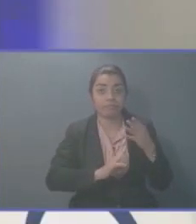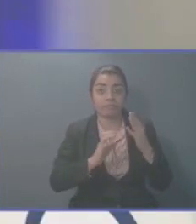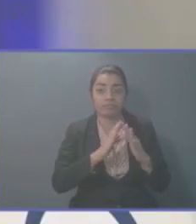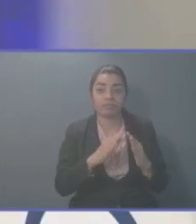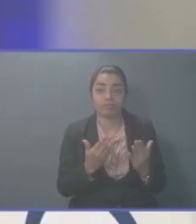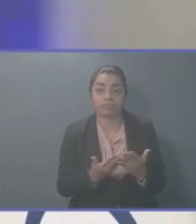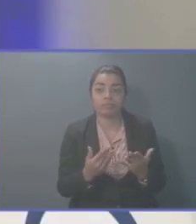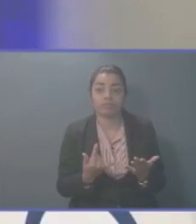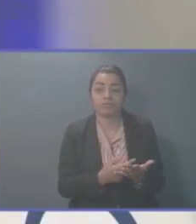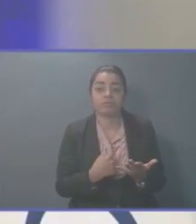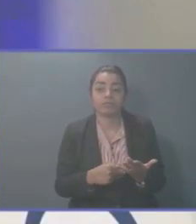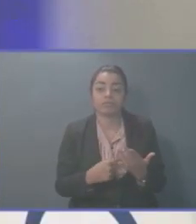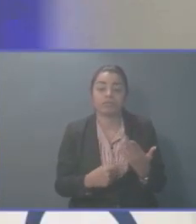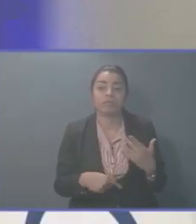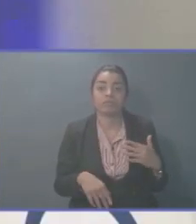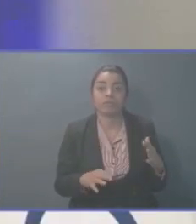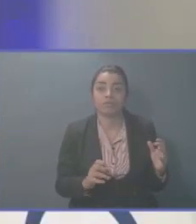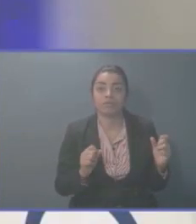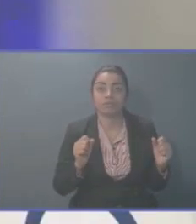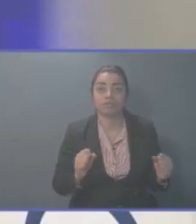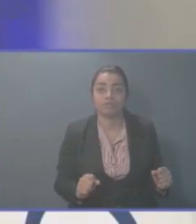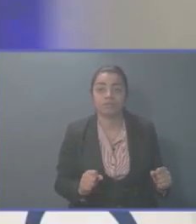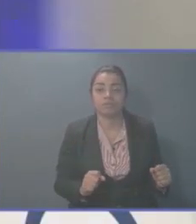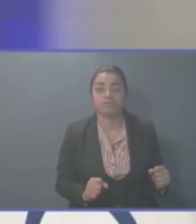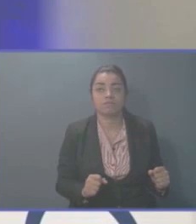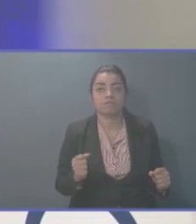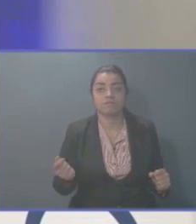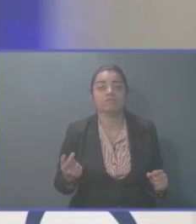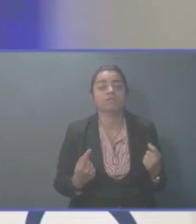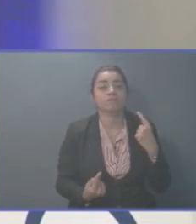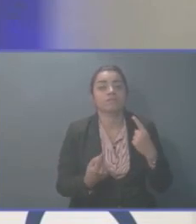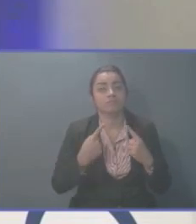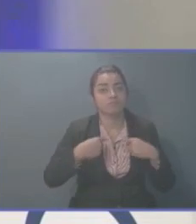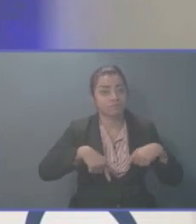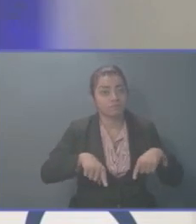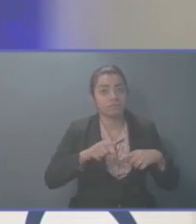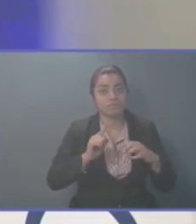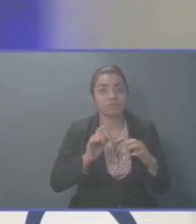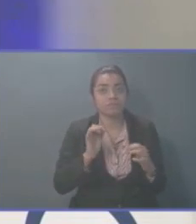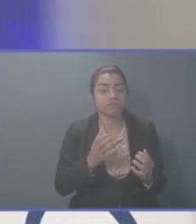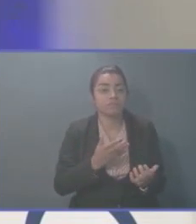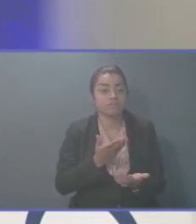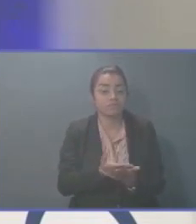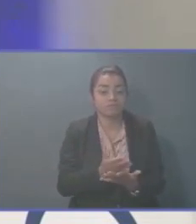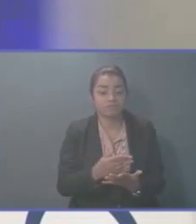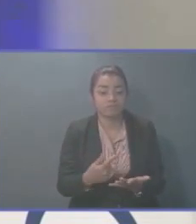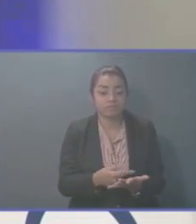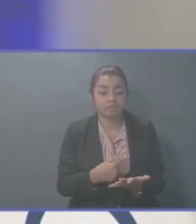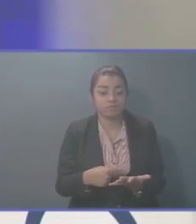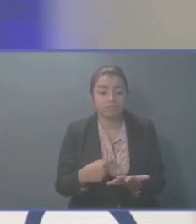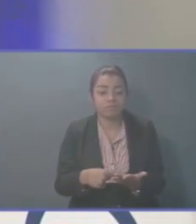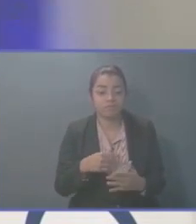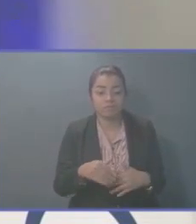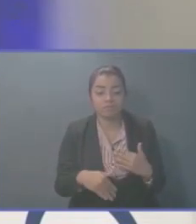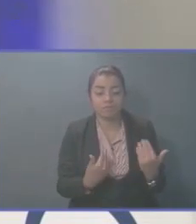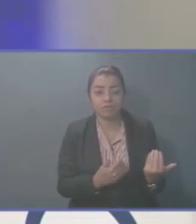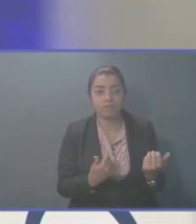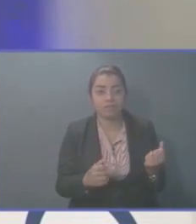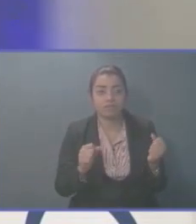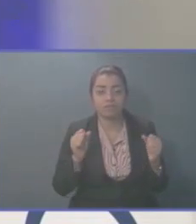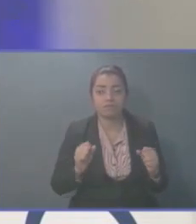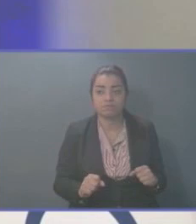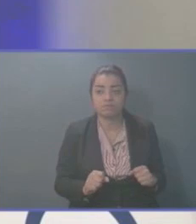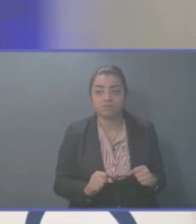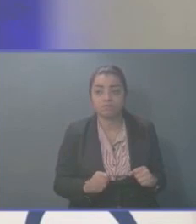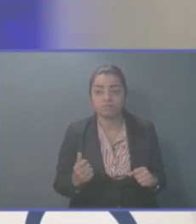establece, el reglamento nuestro es muy también claro en establecer cuándo es válida una convocatoria de este tipo. Y en este caso, este